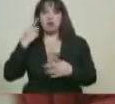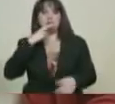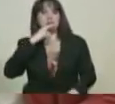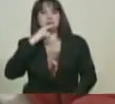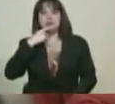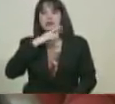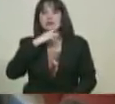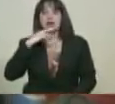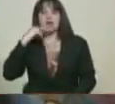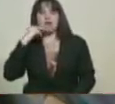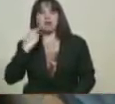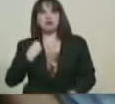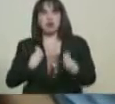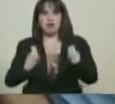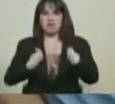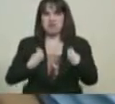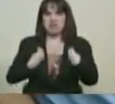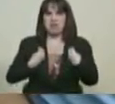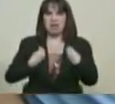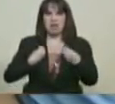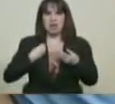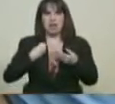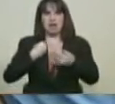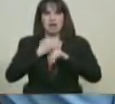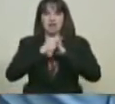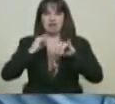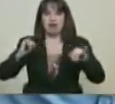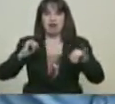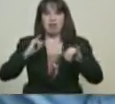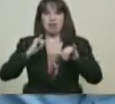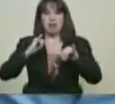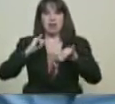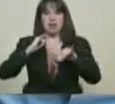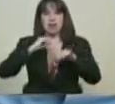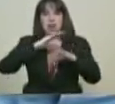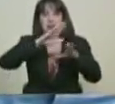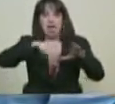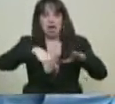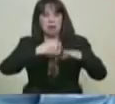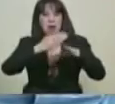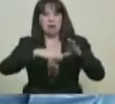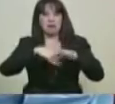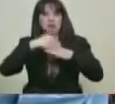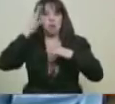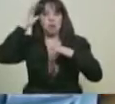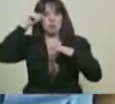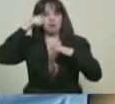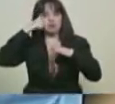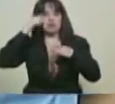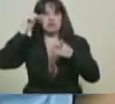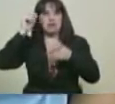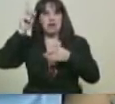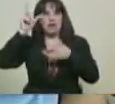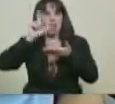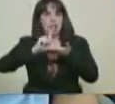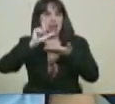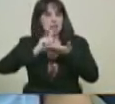vida y terminaron lavando posetas en Lima, y más allá en